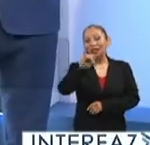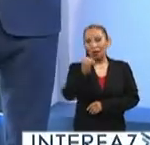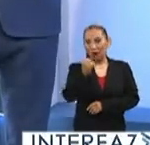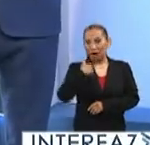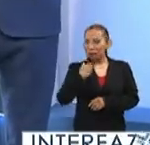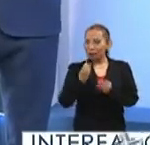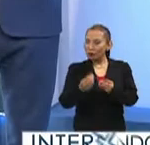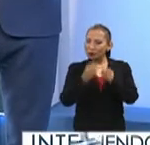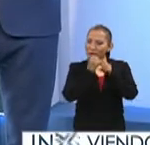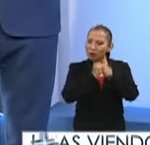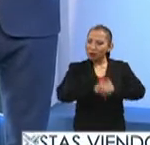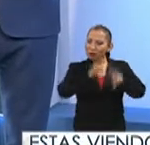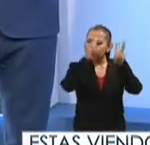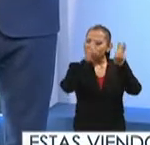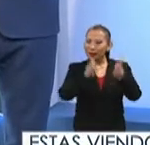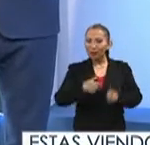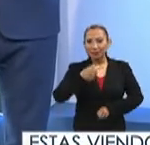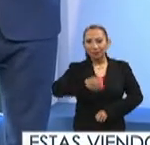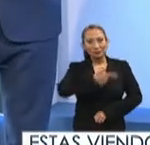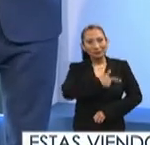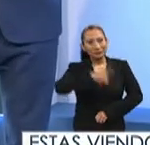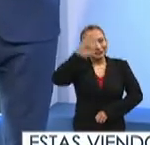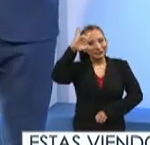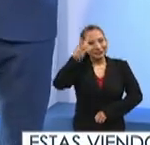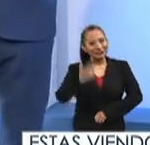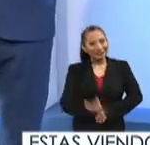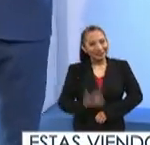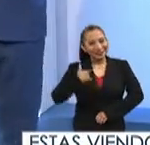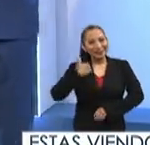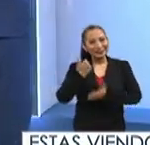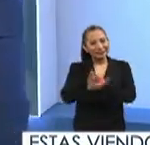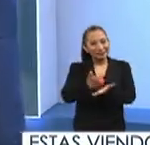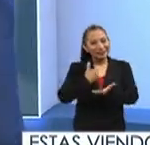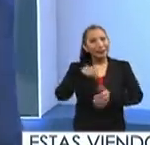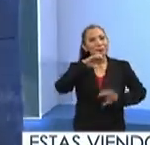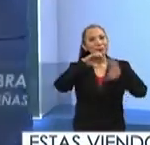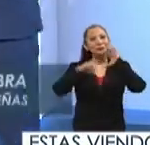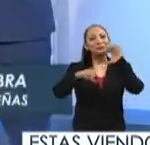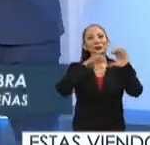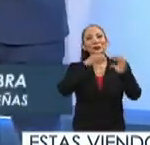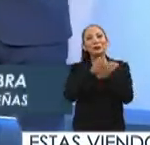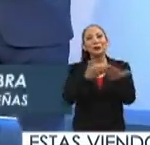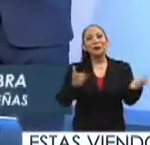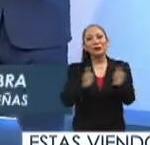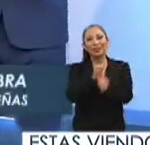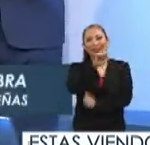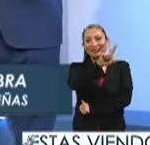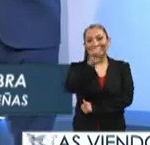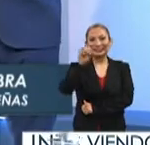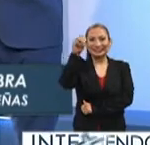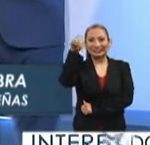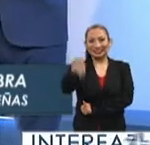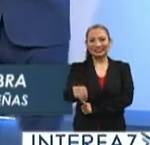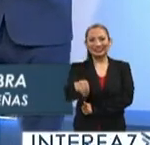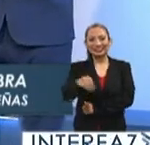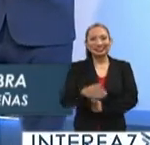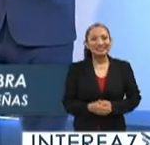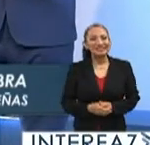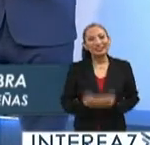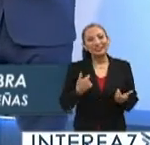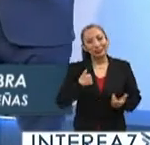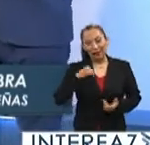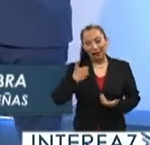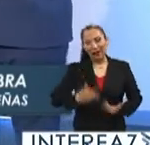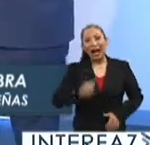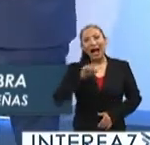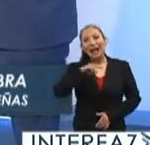y tenemos muchísima información. Saludamos con mucho gusto a Griselda Yebra, que nos ayuda a comunicarnos con ustedes a través de la lengua de señas mexicana. Yo soy